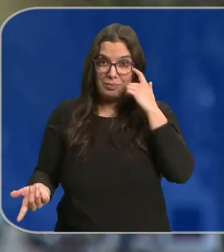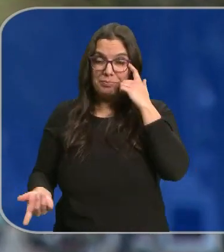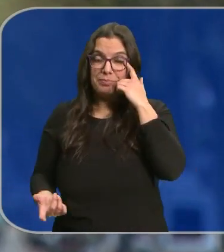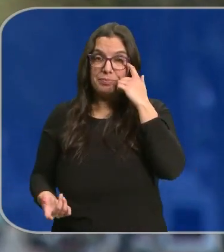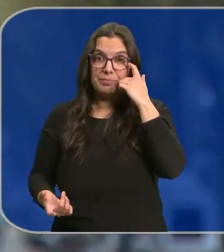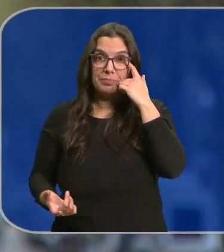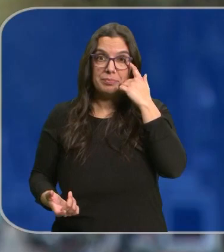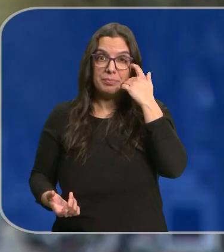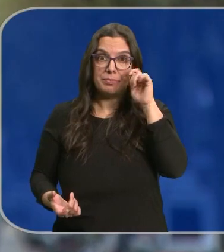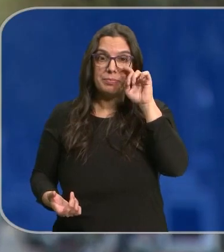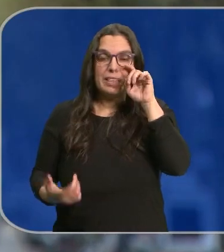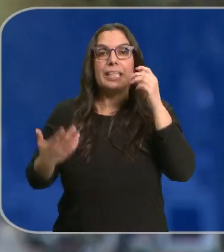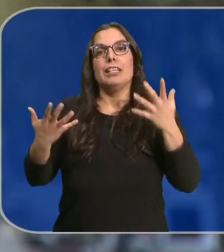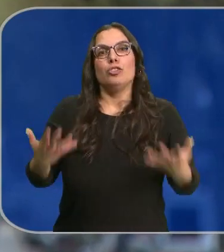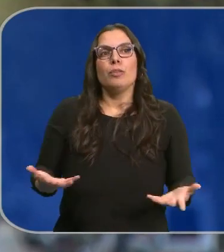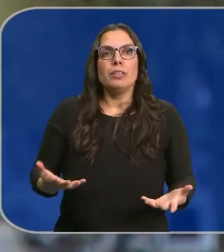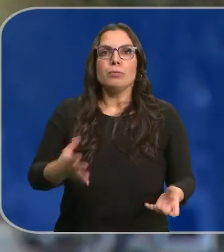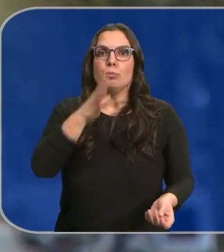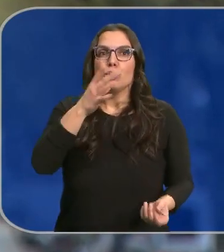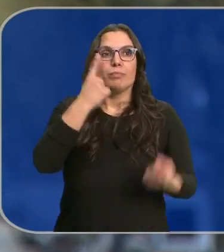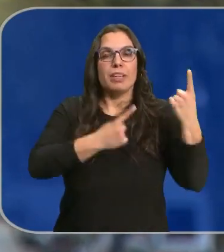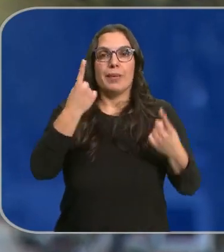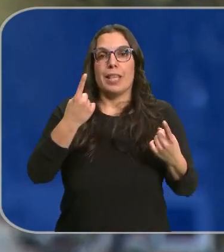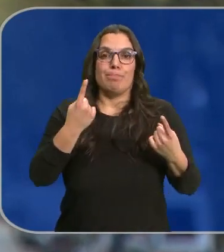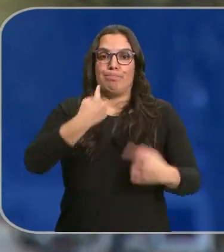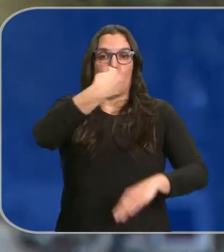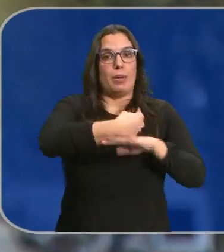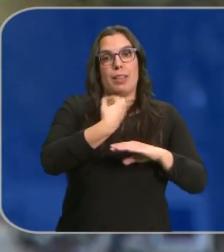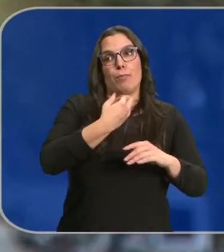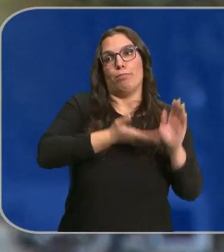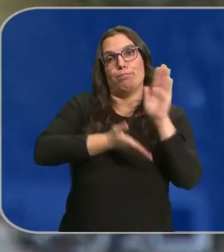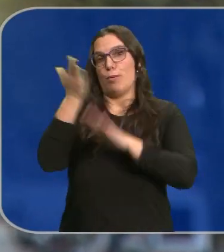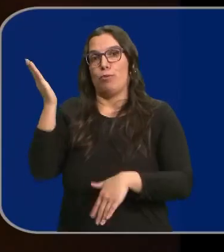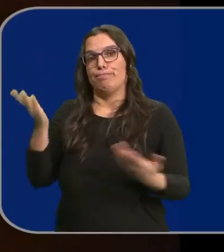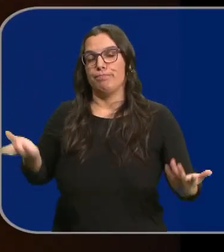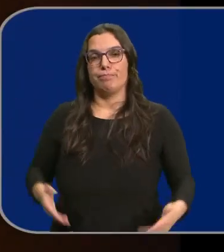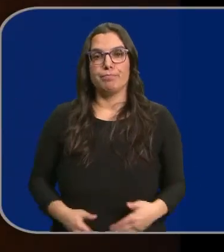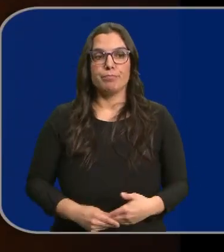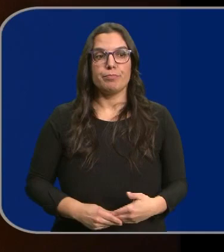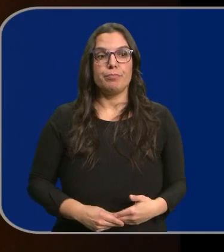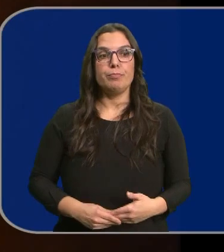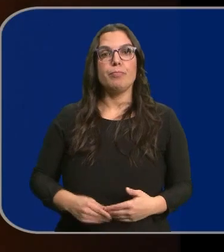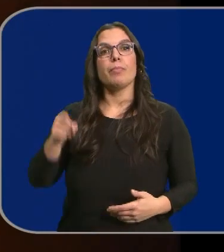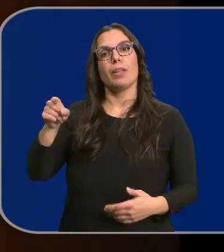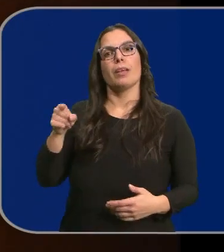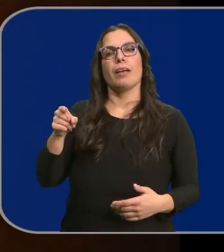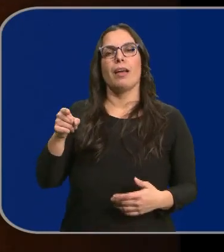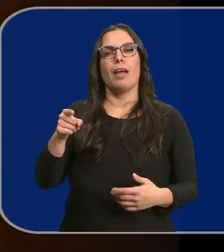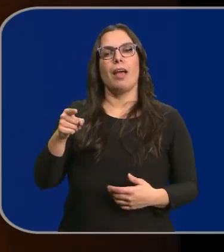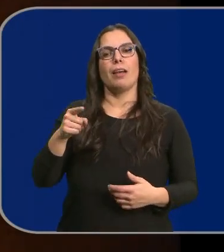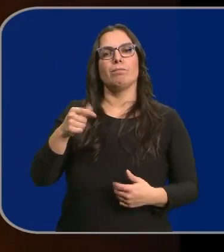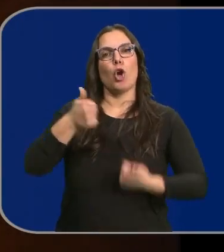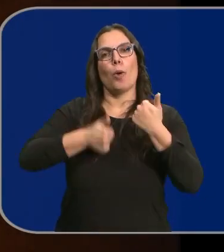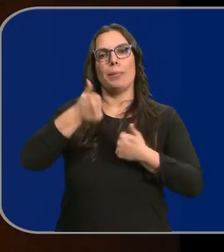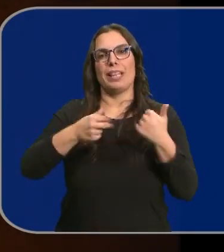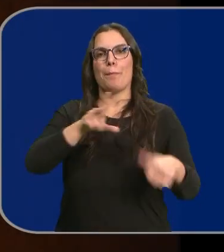su profesión allí, ¿no? Entonces, pues muchas veces nos vemos obligados al traslado o al exilio, ¿no? Au Pair compite por el Forqué con Cuerdas